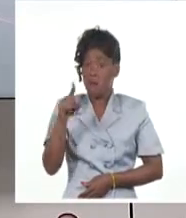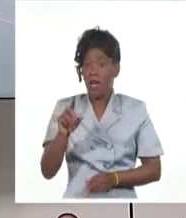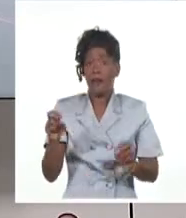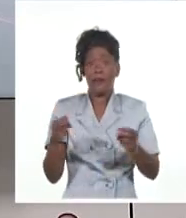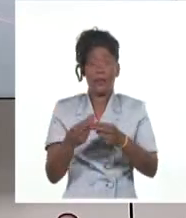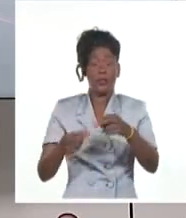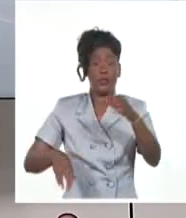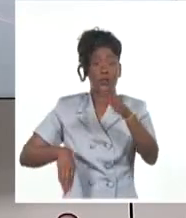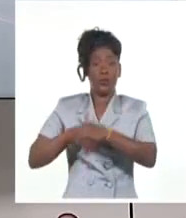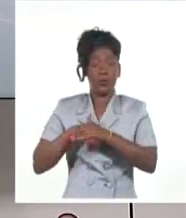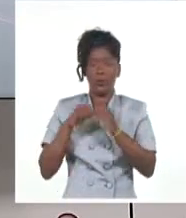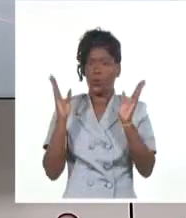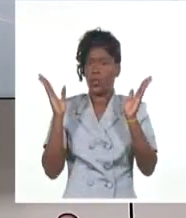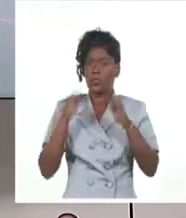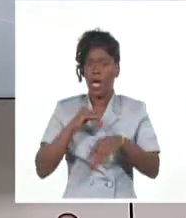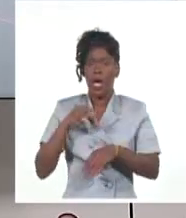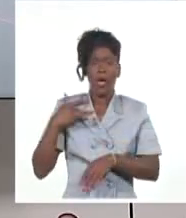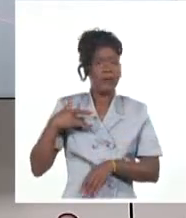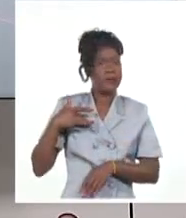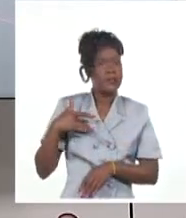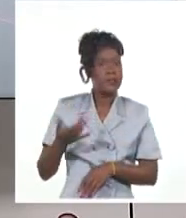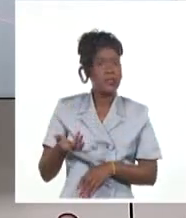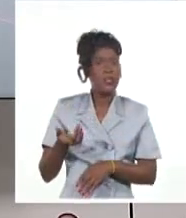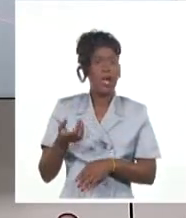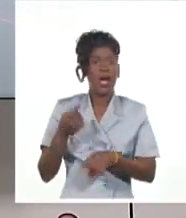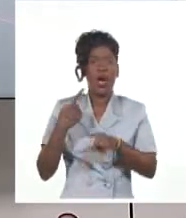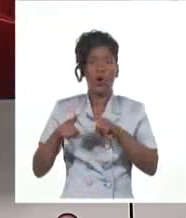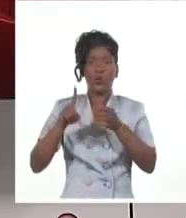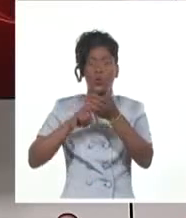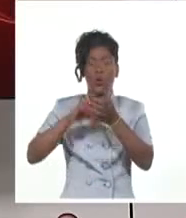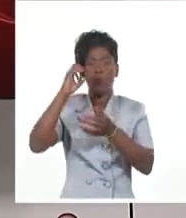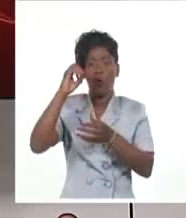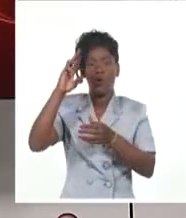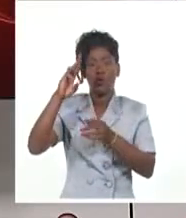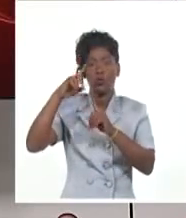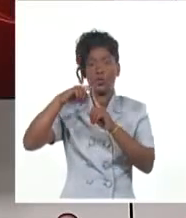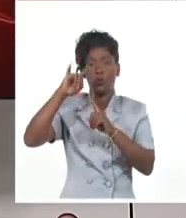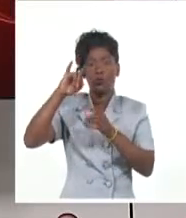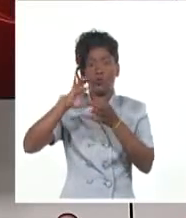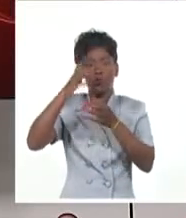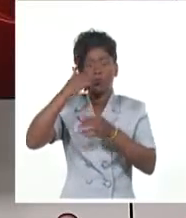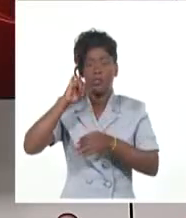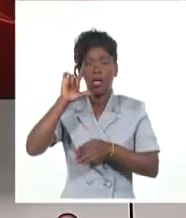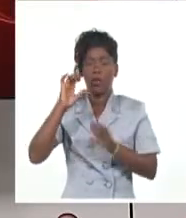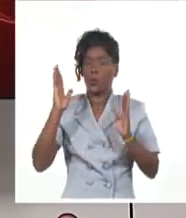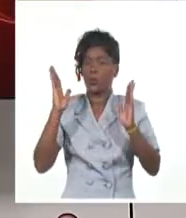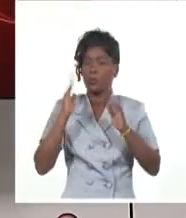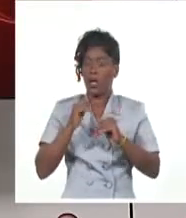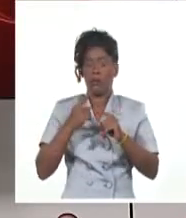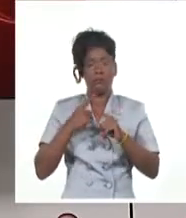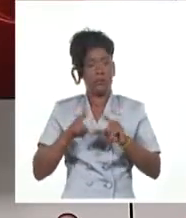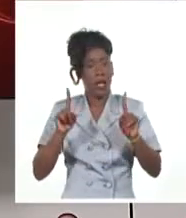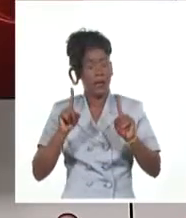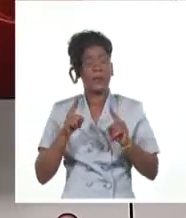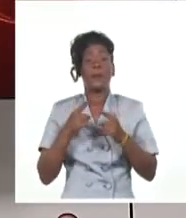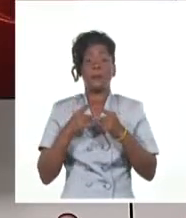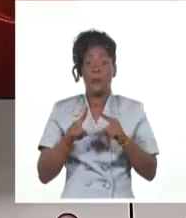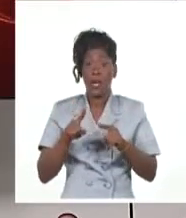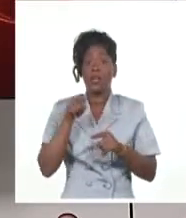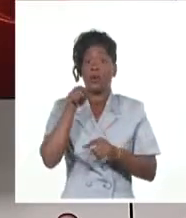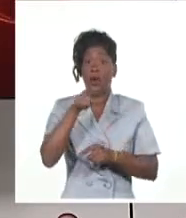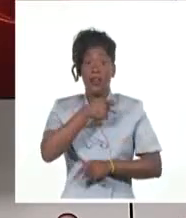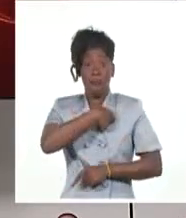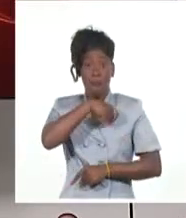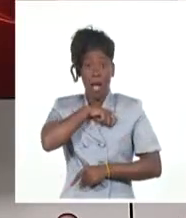ni a Argentina ni a Portugal como favoritos, pero bueno, ese es mi criterio. No obstante, disfrutar de Messi y Cristiano Ronaldo en su quinto Mundial para